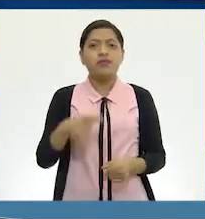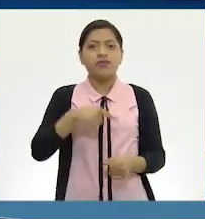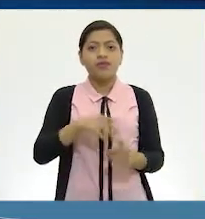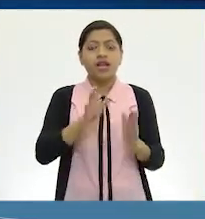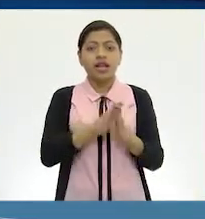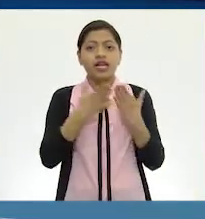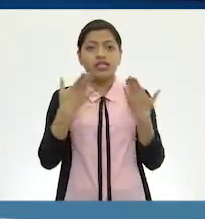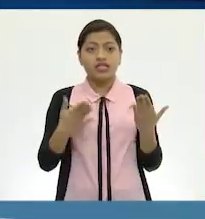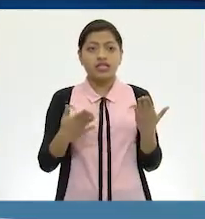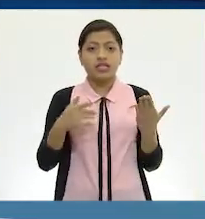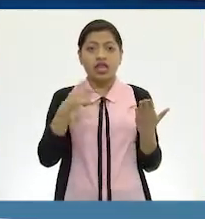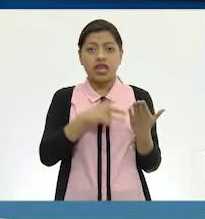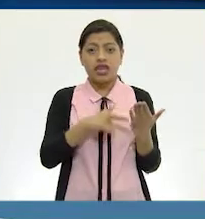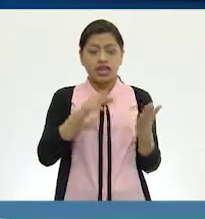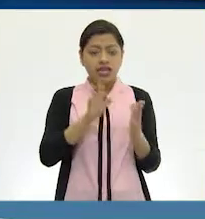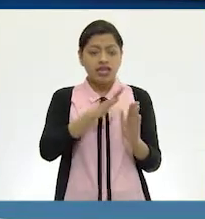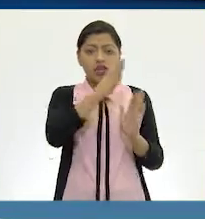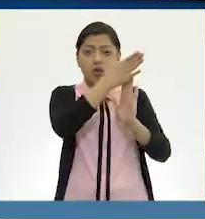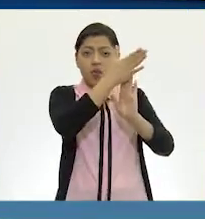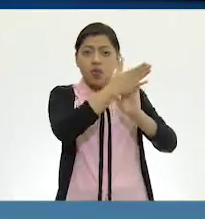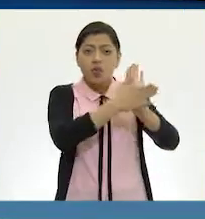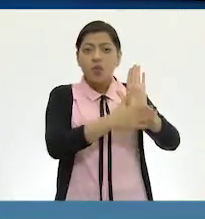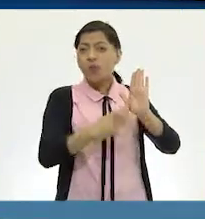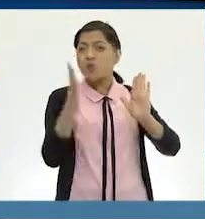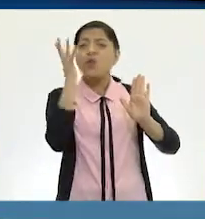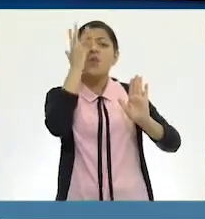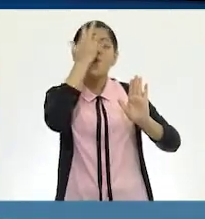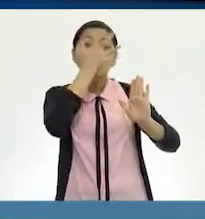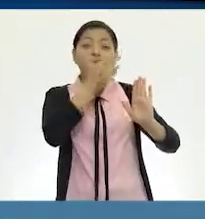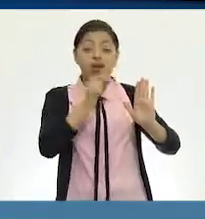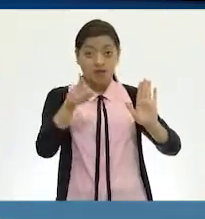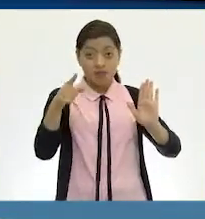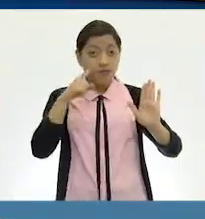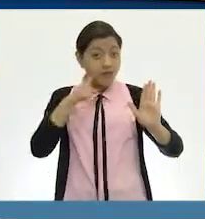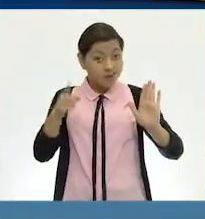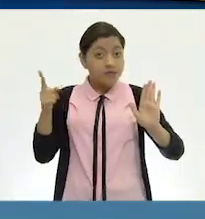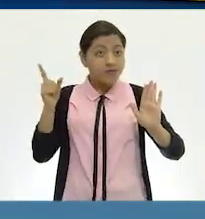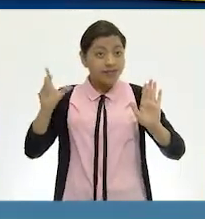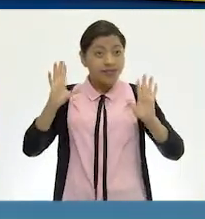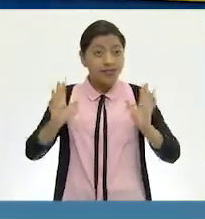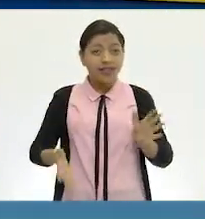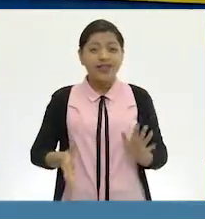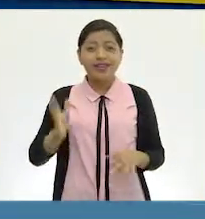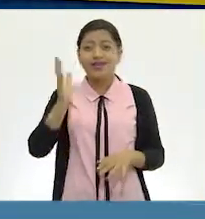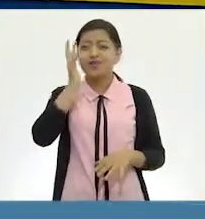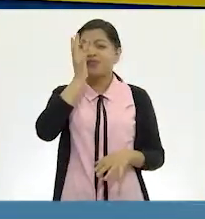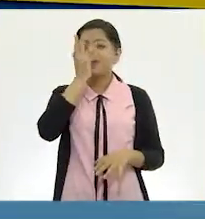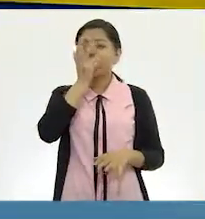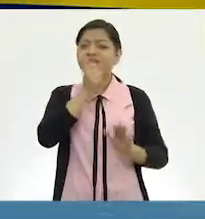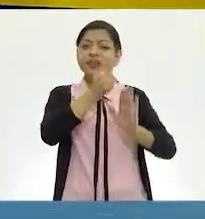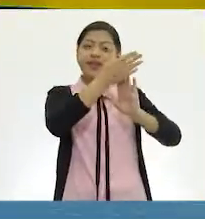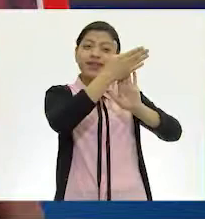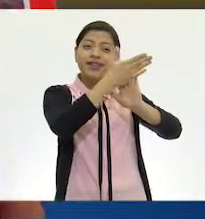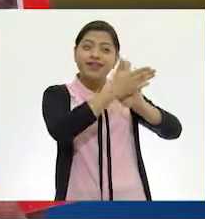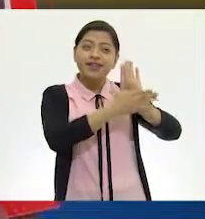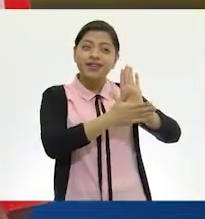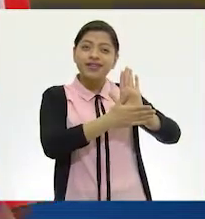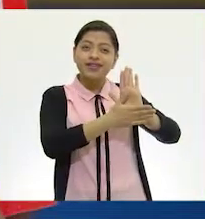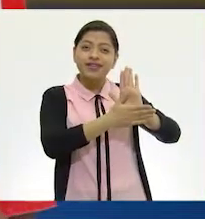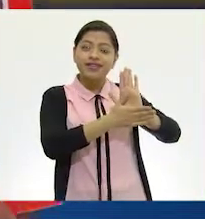cierto, qué hermosos son los libros, ¿verdad? ¿Ya vieron? Qué preciosidad, cómo